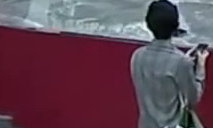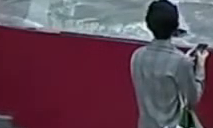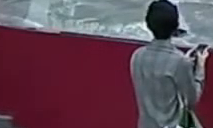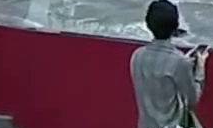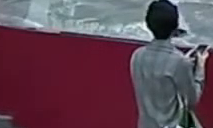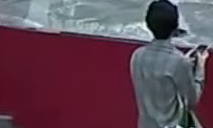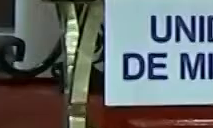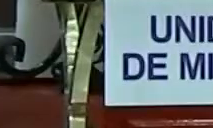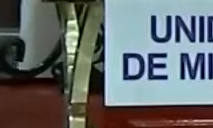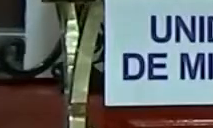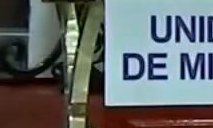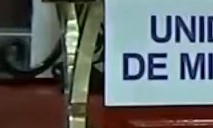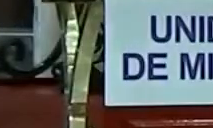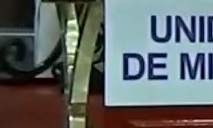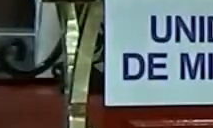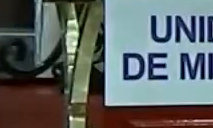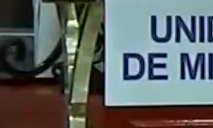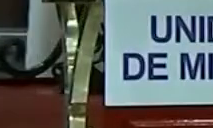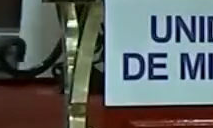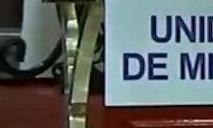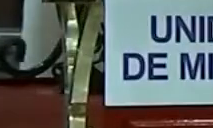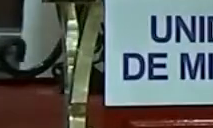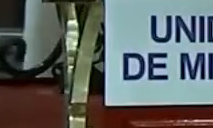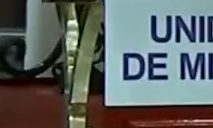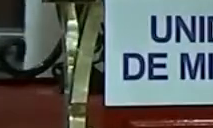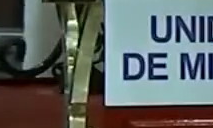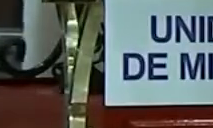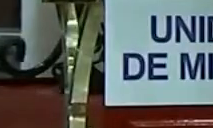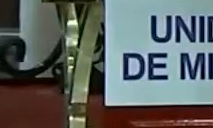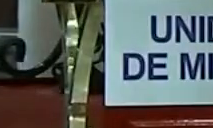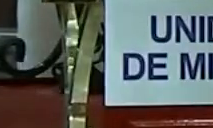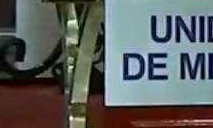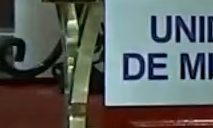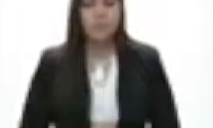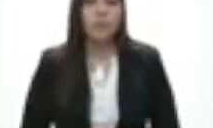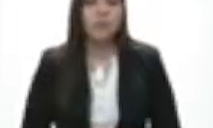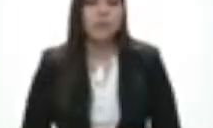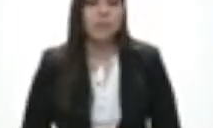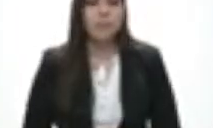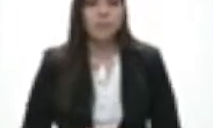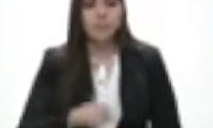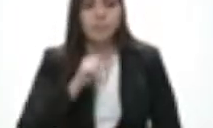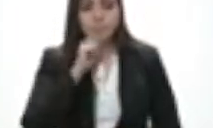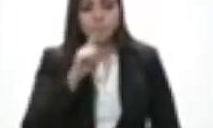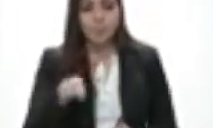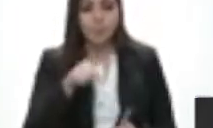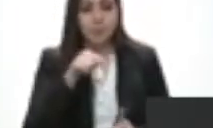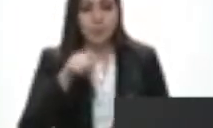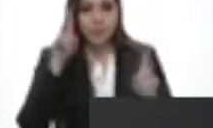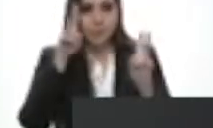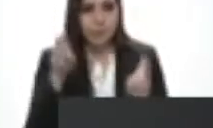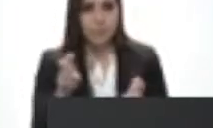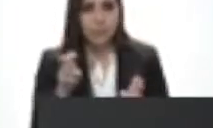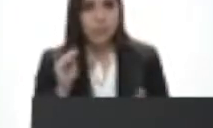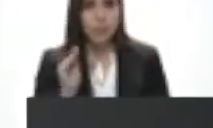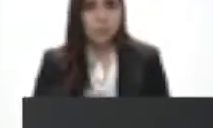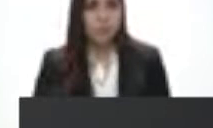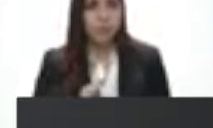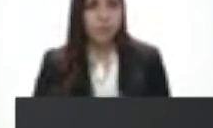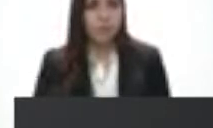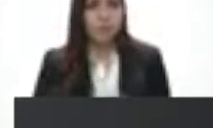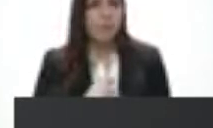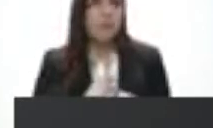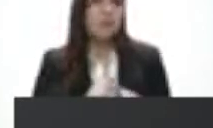que además se explique cómo fue que hubo esos trasvases de dinero. Este tema sigue, vamos a